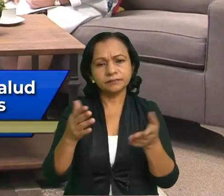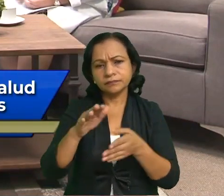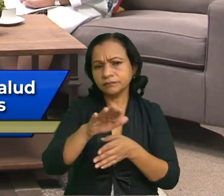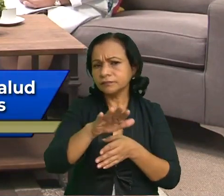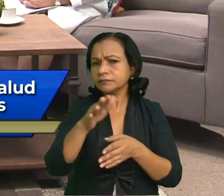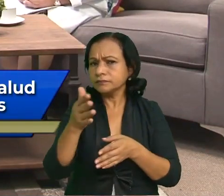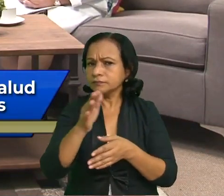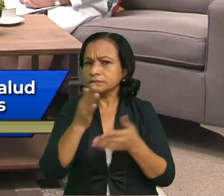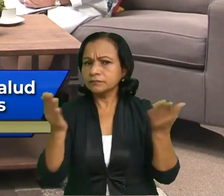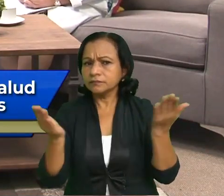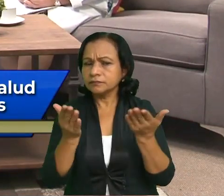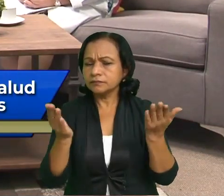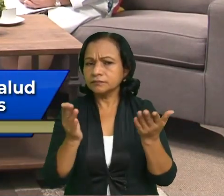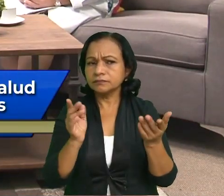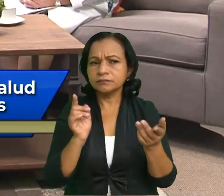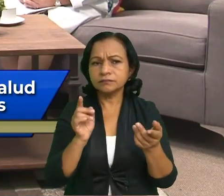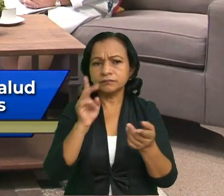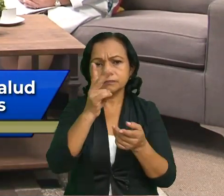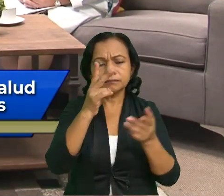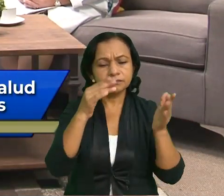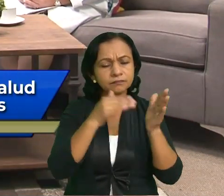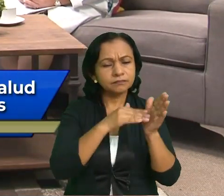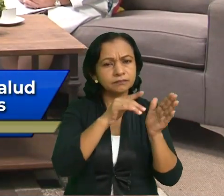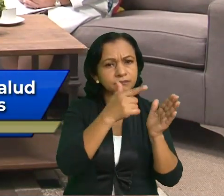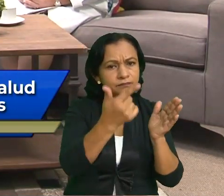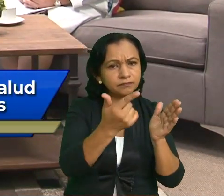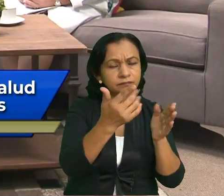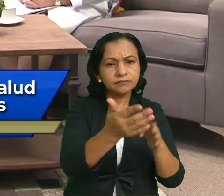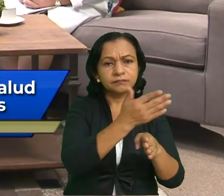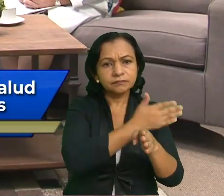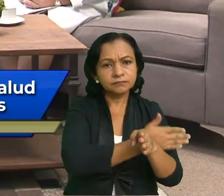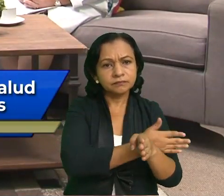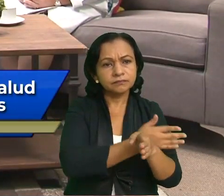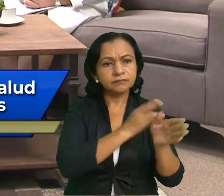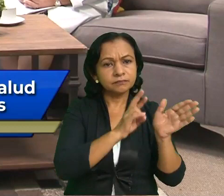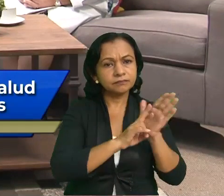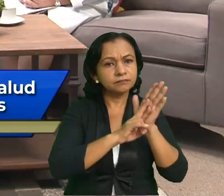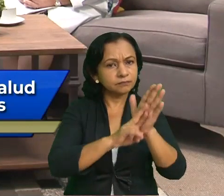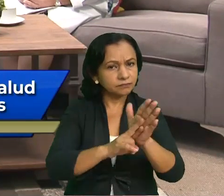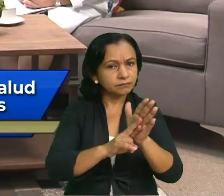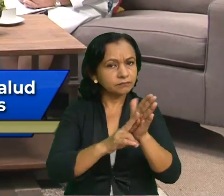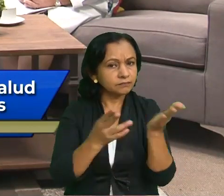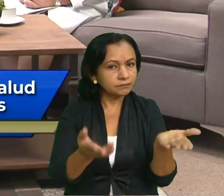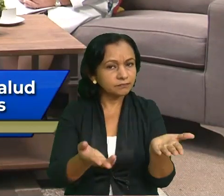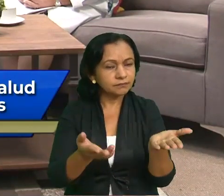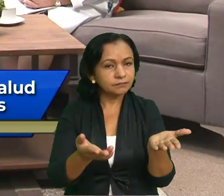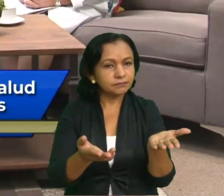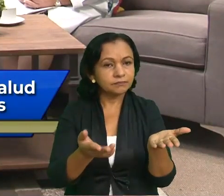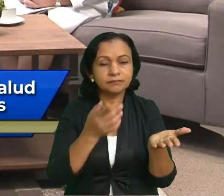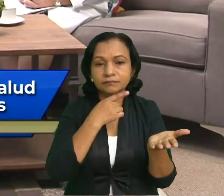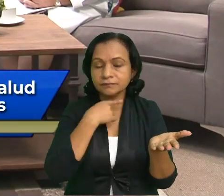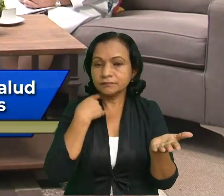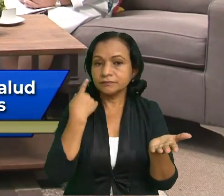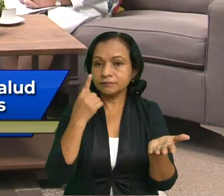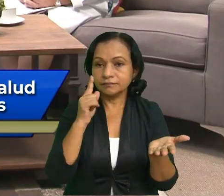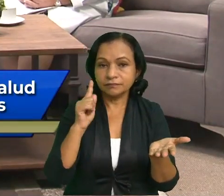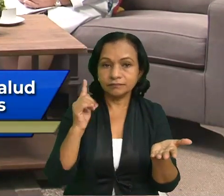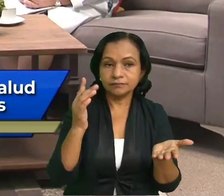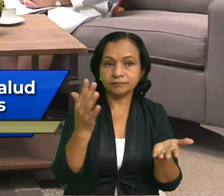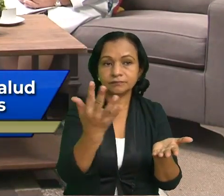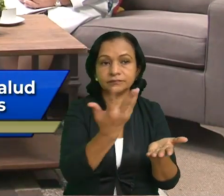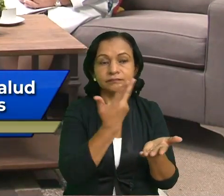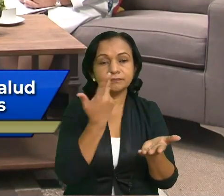cómo se encontró en el 2007 pues precisamente en la capacidad de respuesta porque obviamente como todo